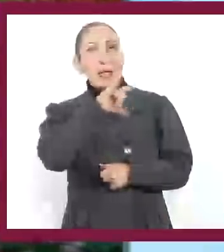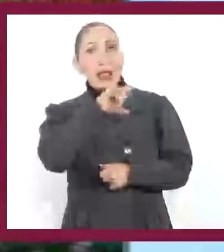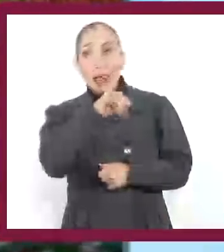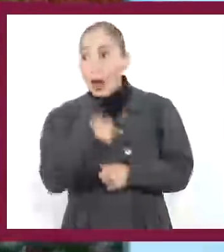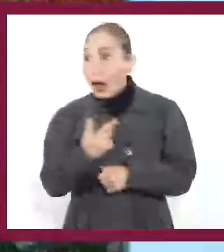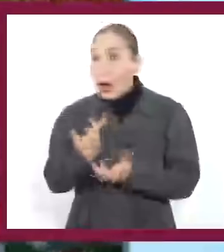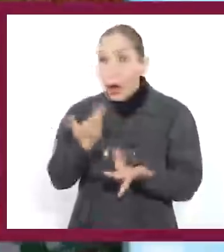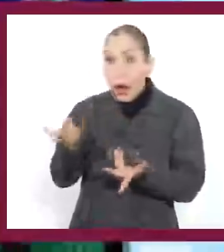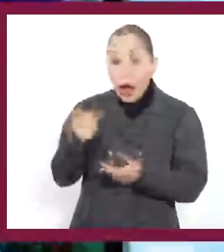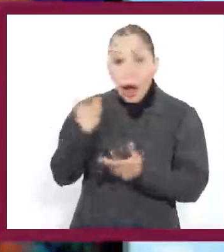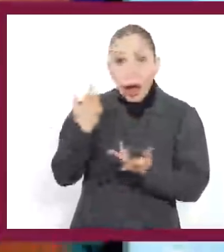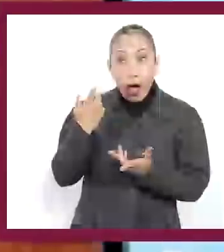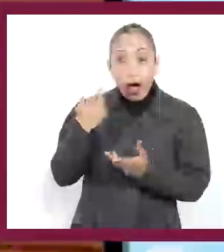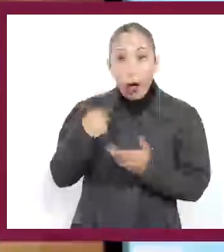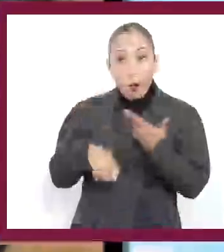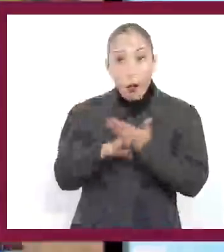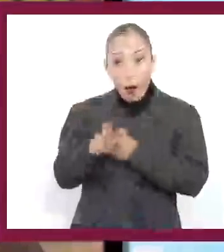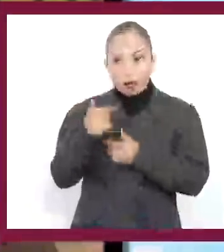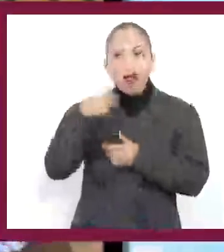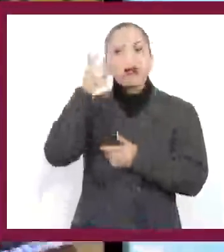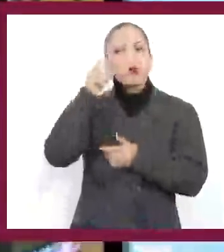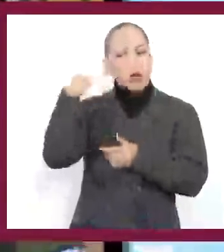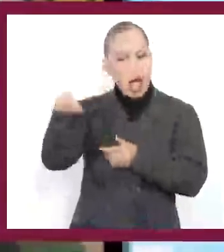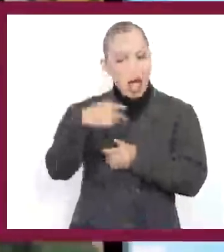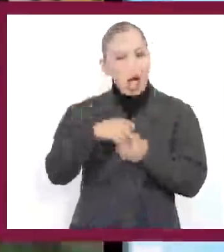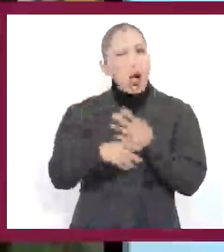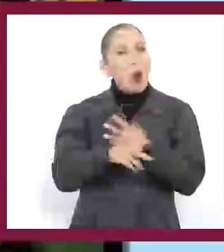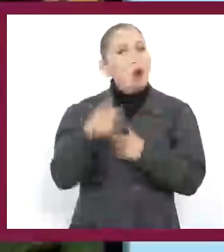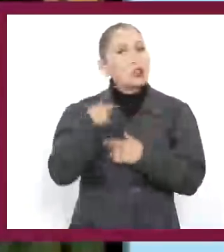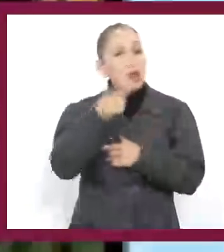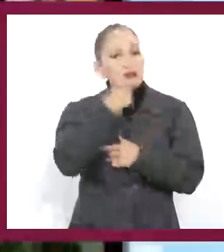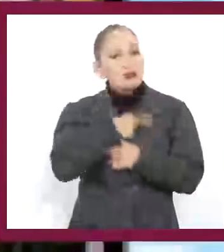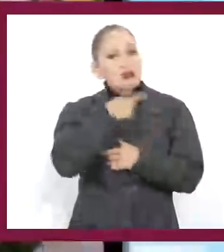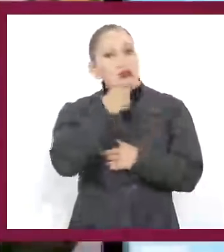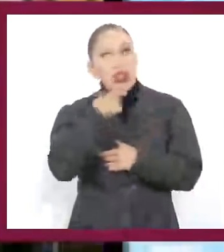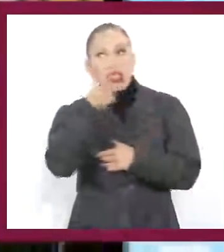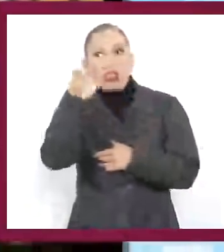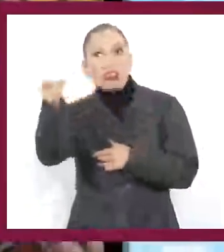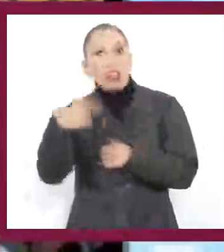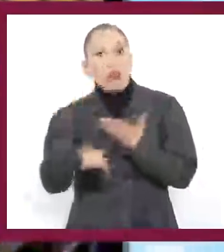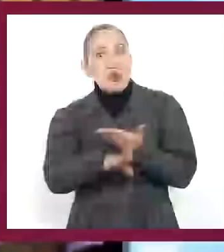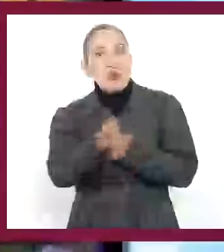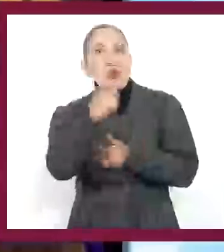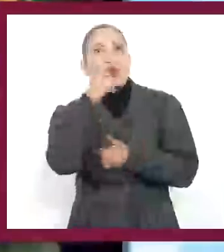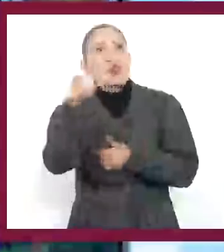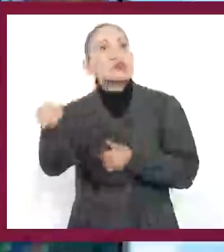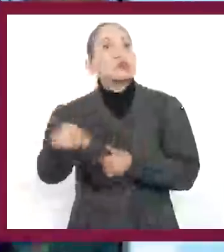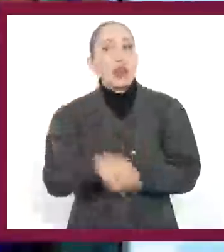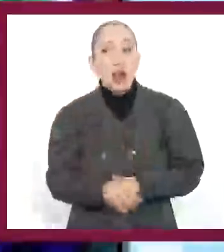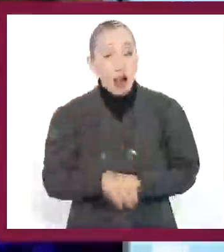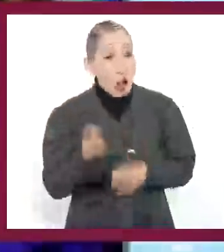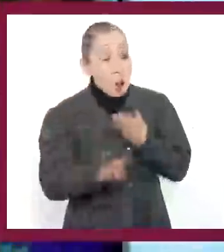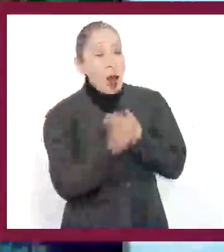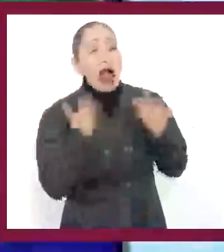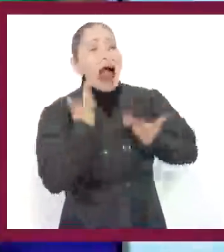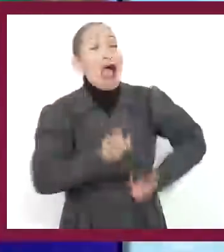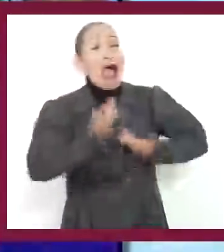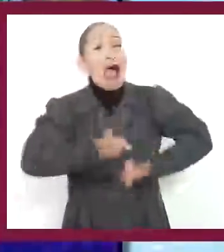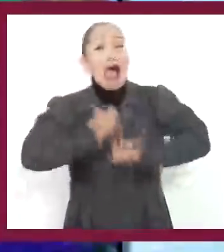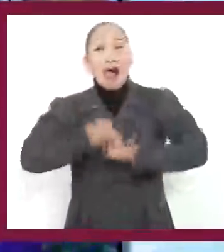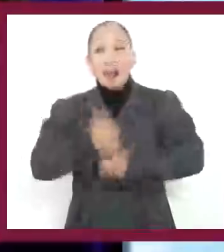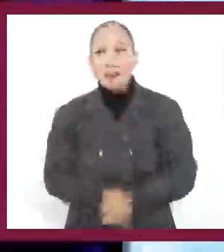¿Reina Grimilda? He oído hablar de ella. Dicen que es una bruja. ¿Una bruja?